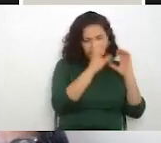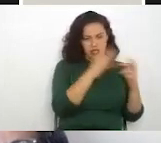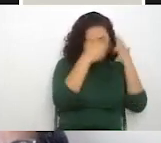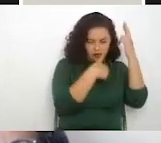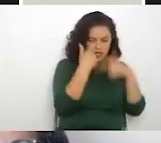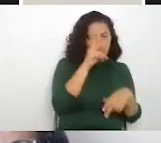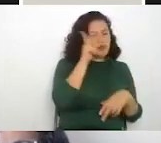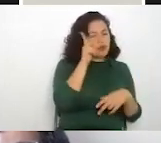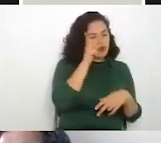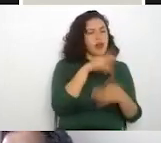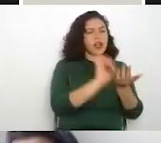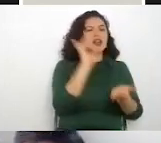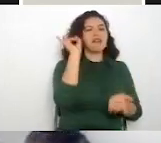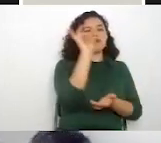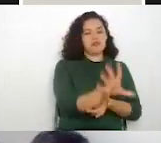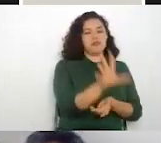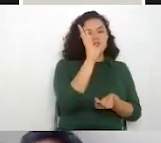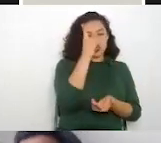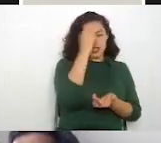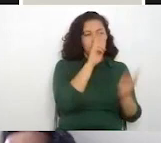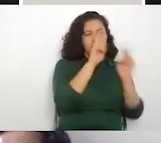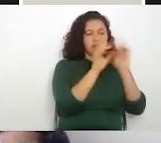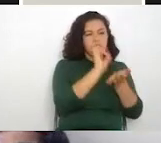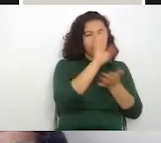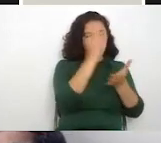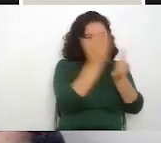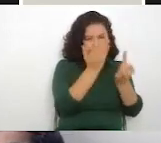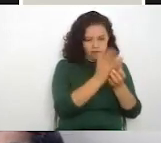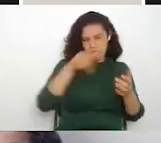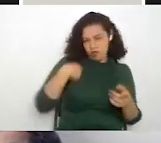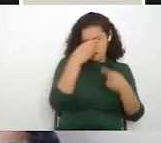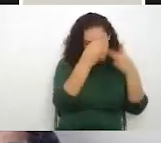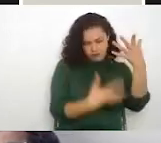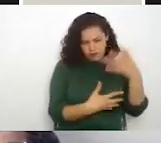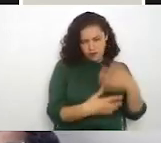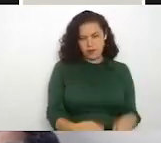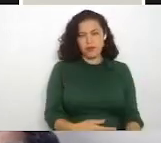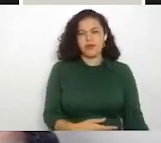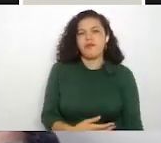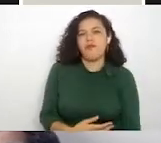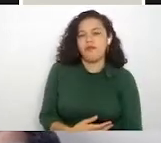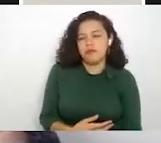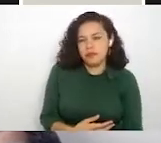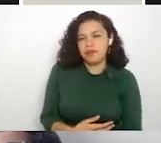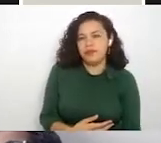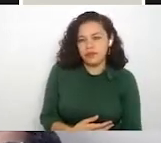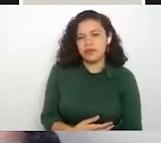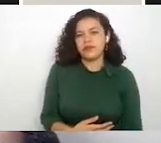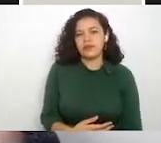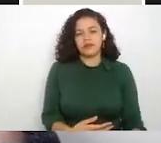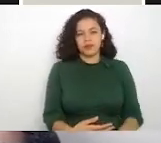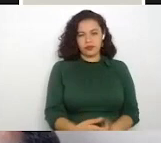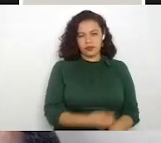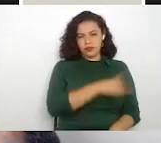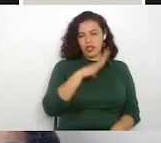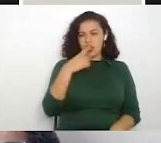envío de resultados a expediente clínico, ¿sí? Entre otras. Y también veo que por acá, antes de darle la mano, veo que alguien